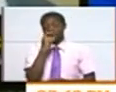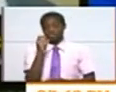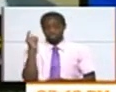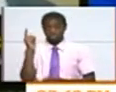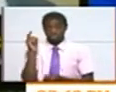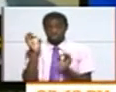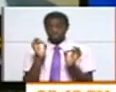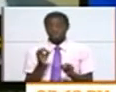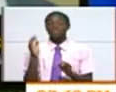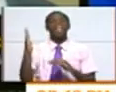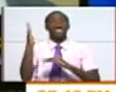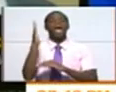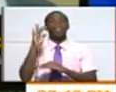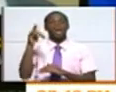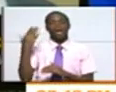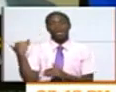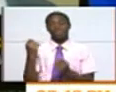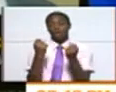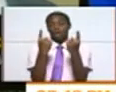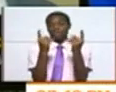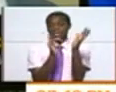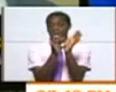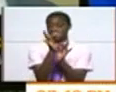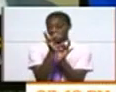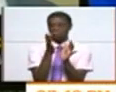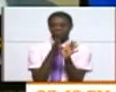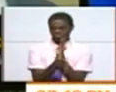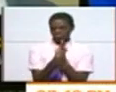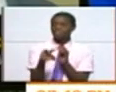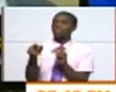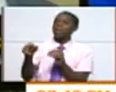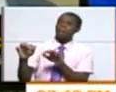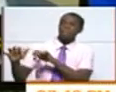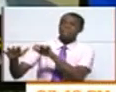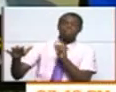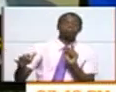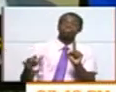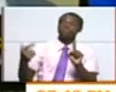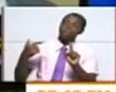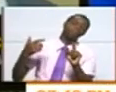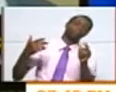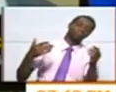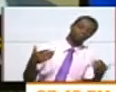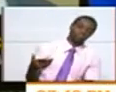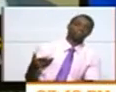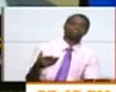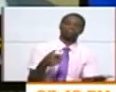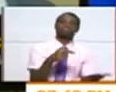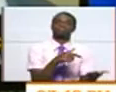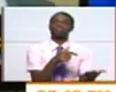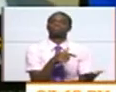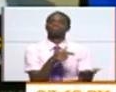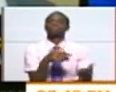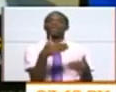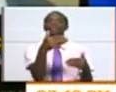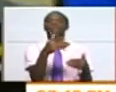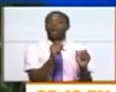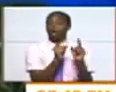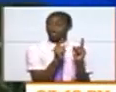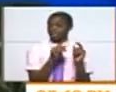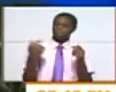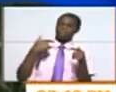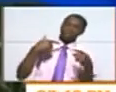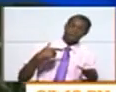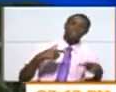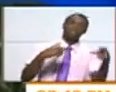de bala en el estado Lara el 11 de abril cuando transitaba cerca de una manifestación, posteriormente murió el 13 de abril.